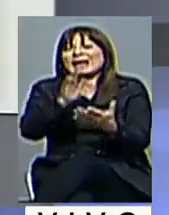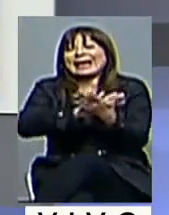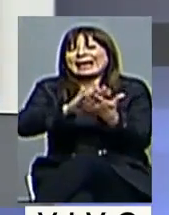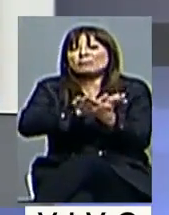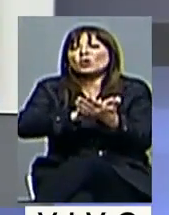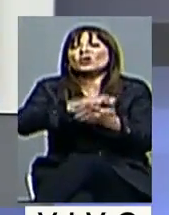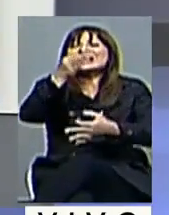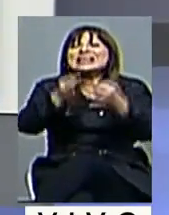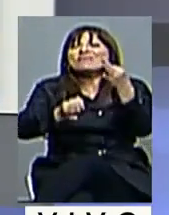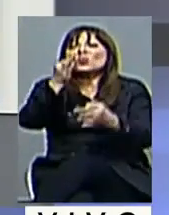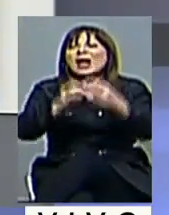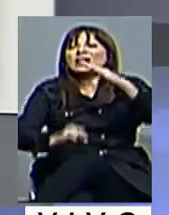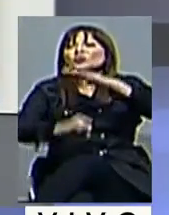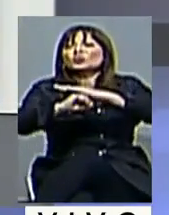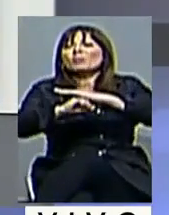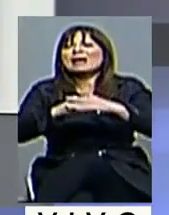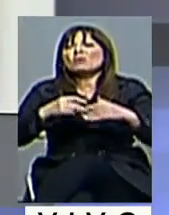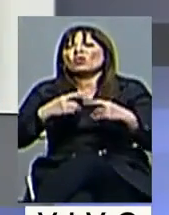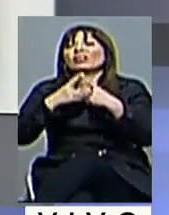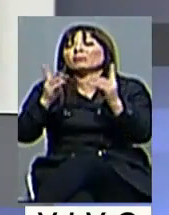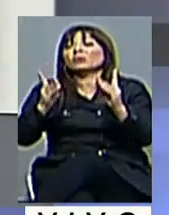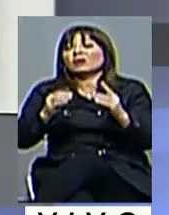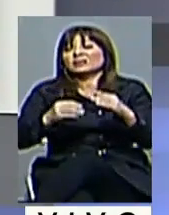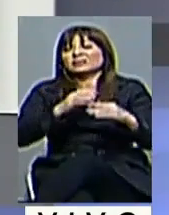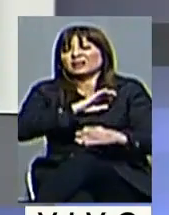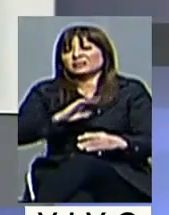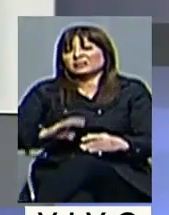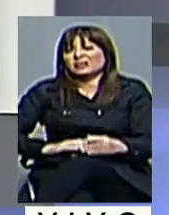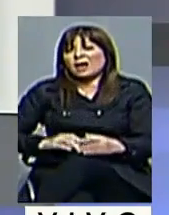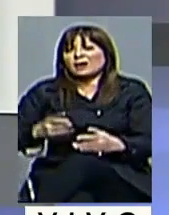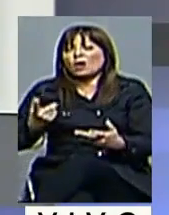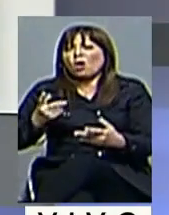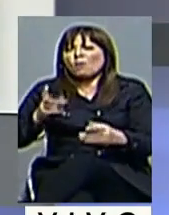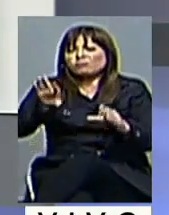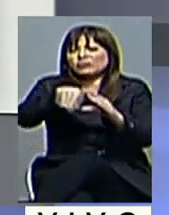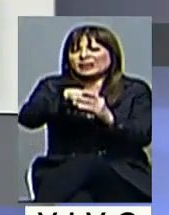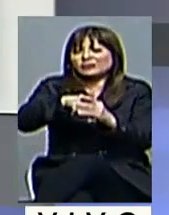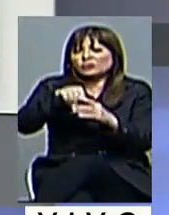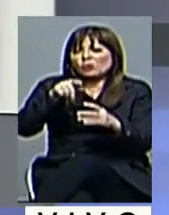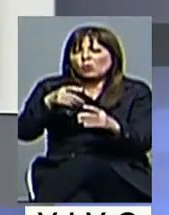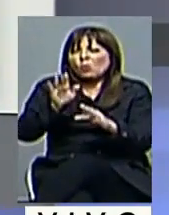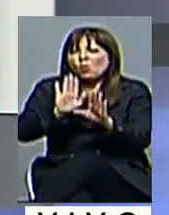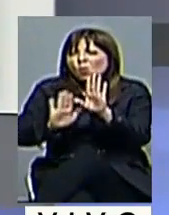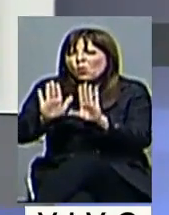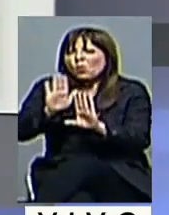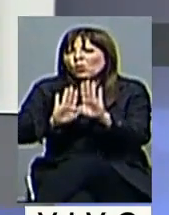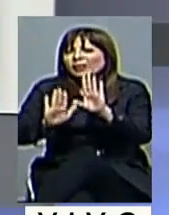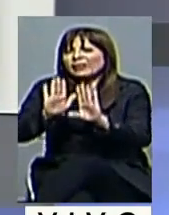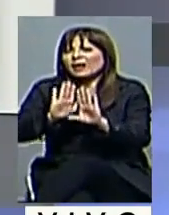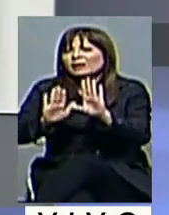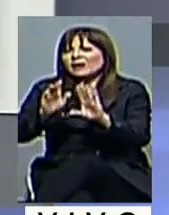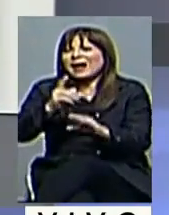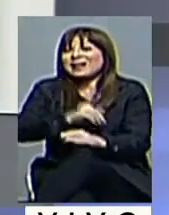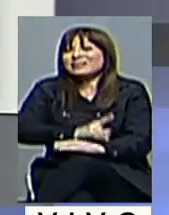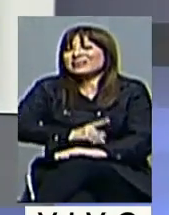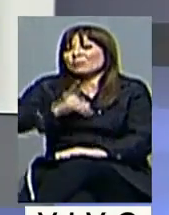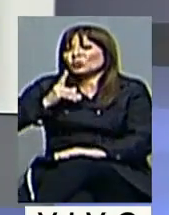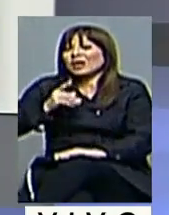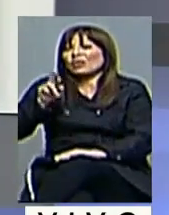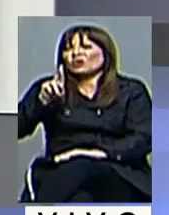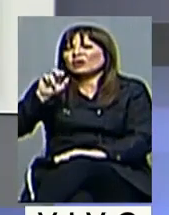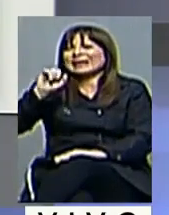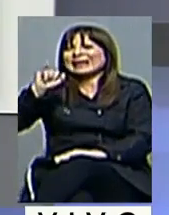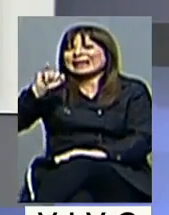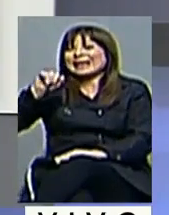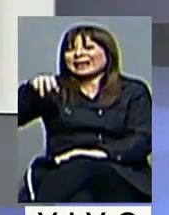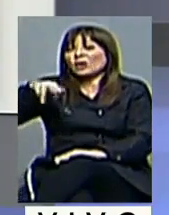el Tribunal Supremo de la Democracia Cristiana, que logra, cuando ellos están dentro, proteger de alguna manera al diputado Rincón, pero cuando están